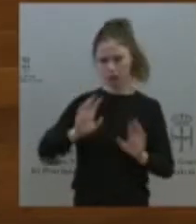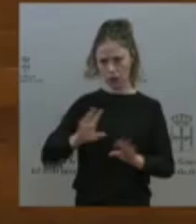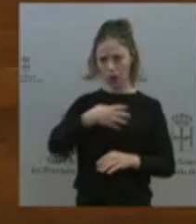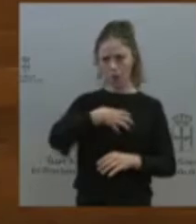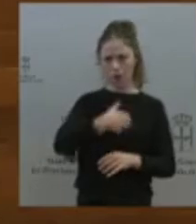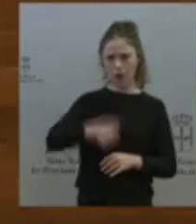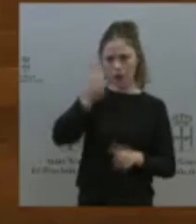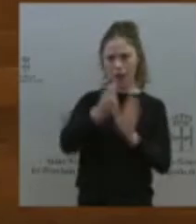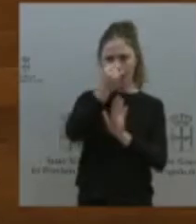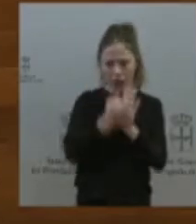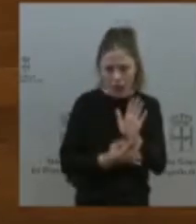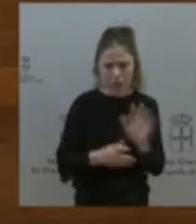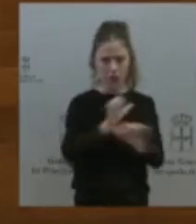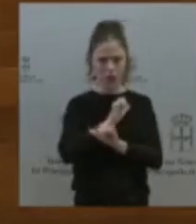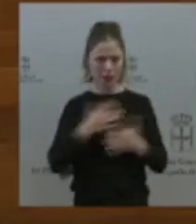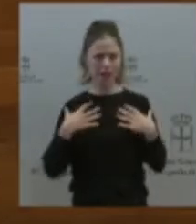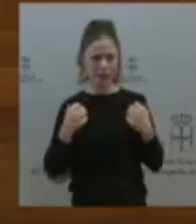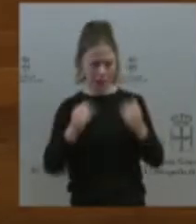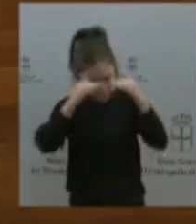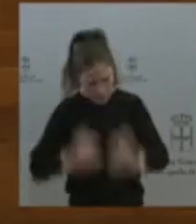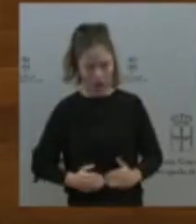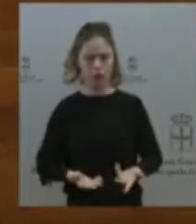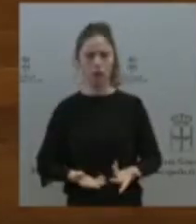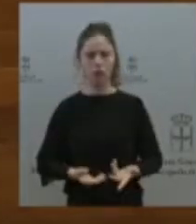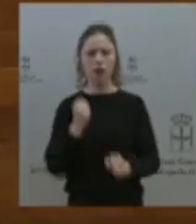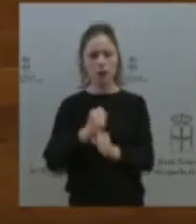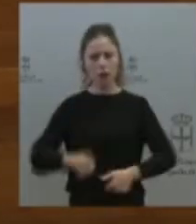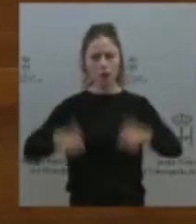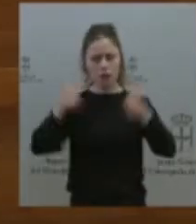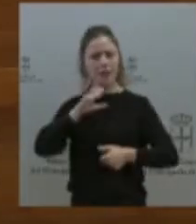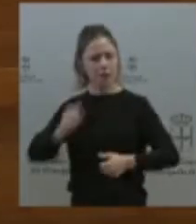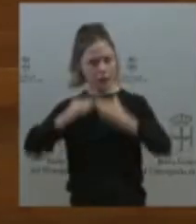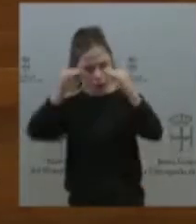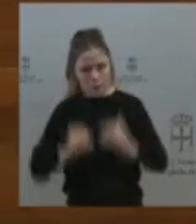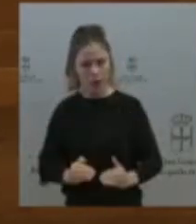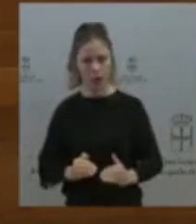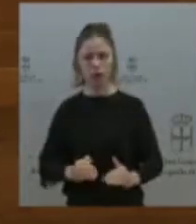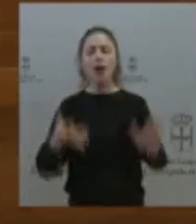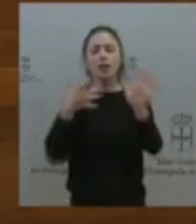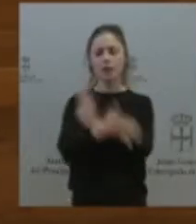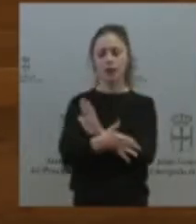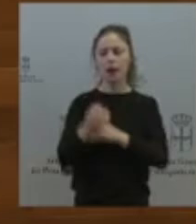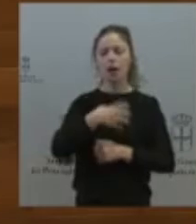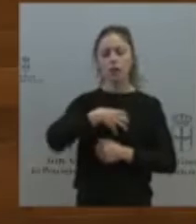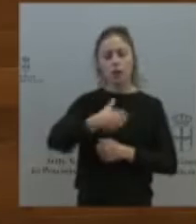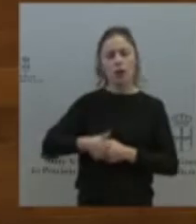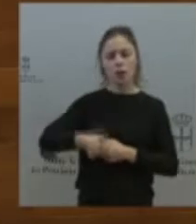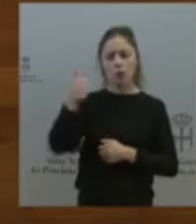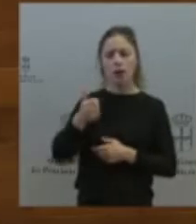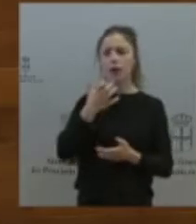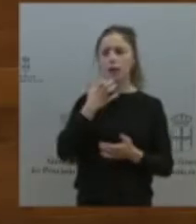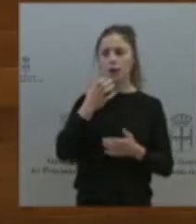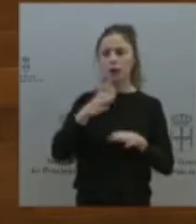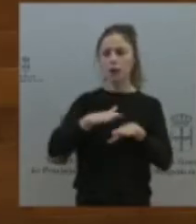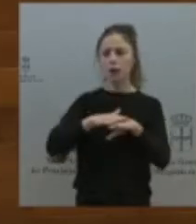Más funcionarios es menos gente en lista de espera en dependencia. Más funcionarios es, y perdone la vehemencia, no es una, lo digo con